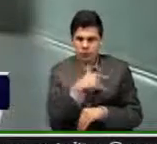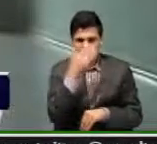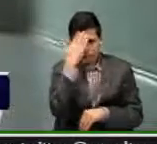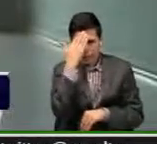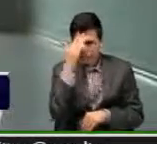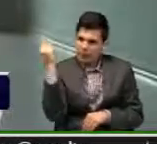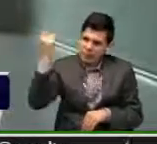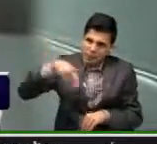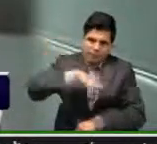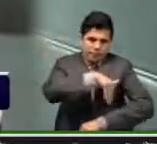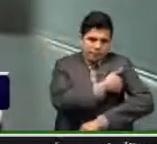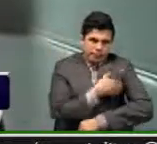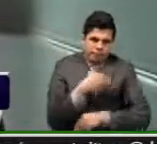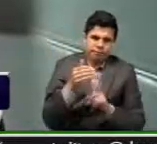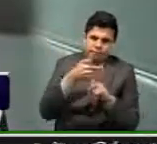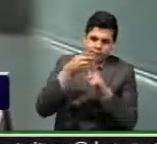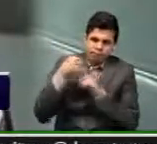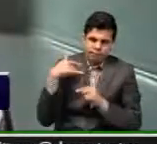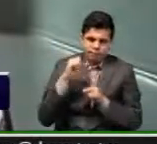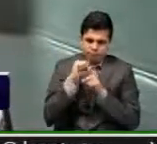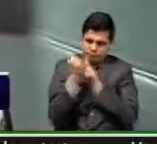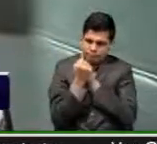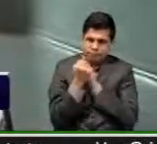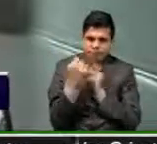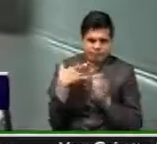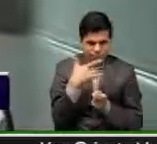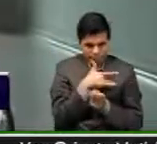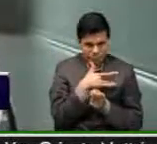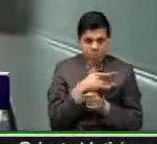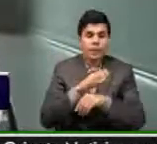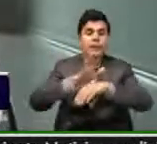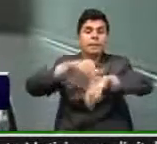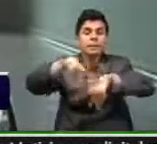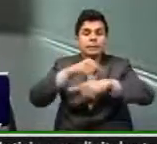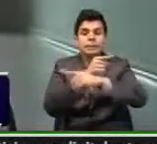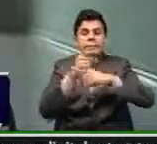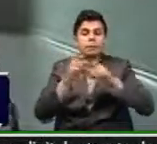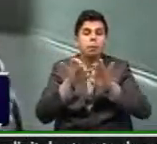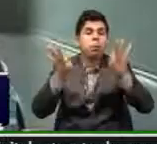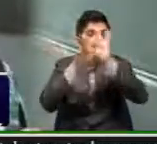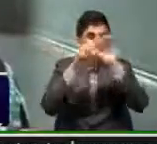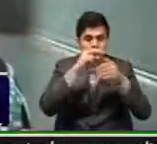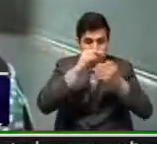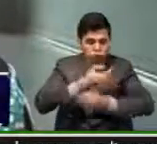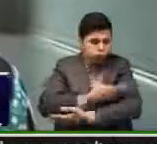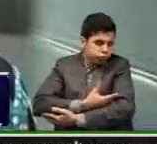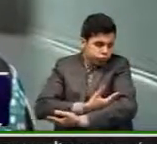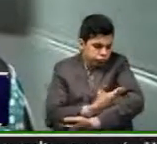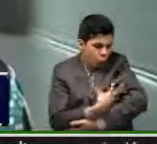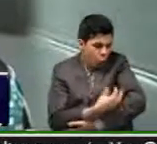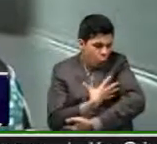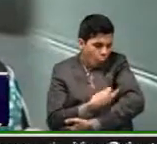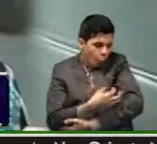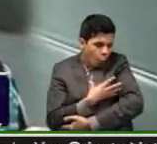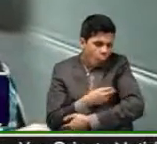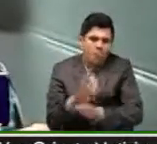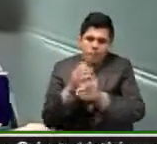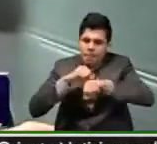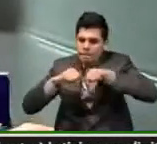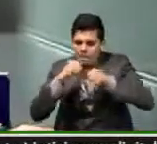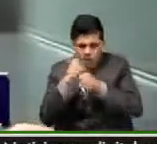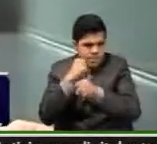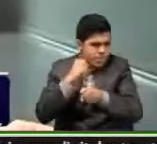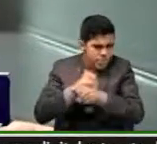de salud y protección social se celebra esta semana la semana de la lactancia materna cuyo lema es amamantar y trabajar